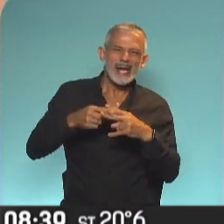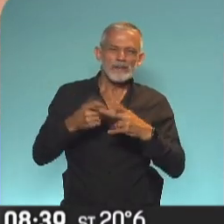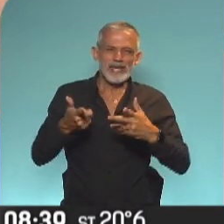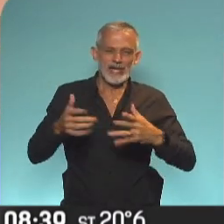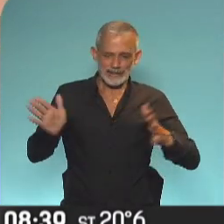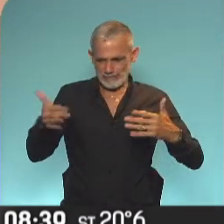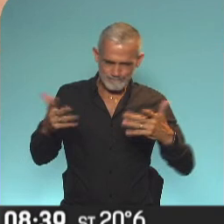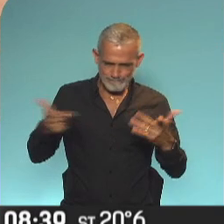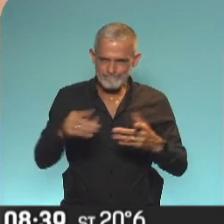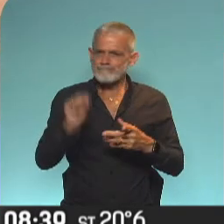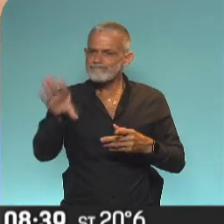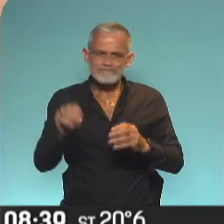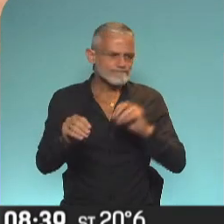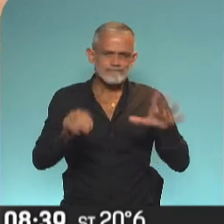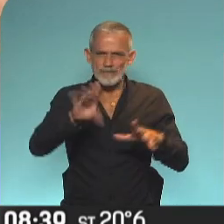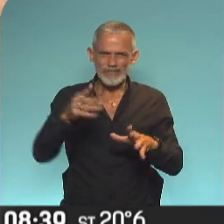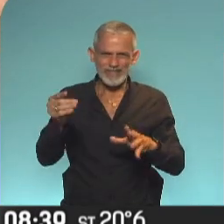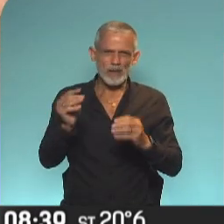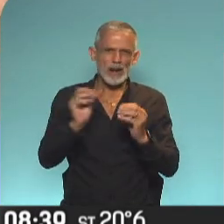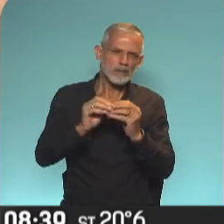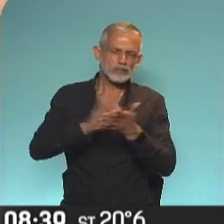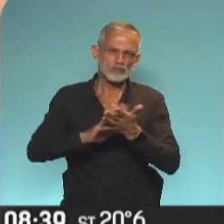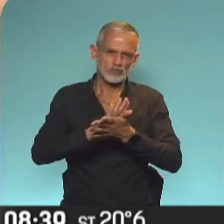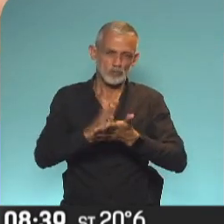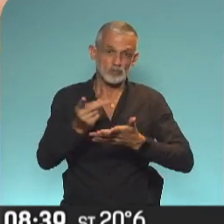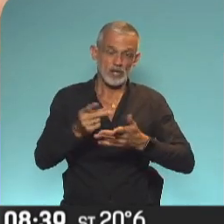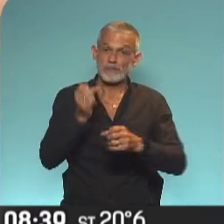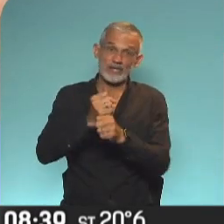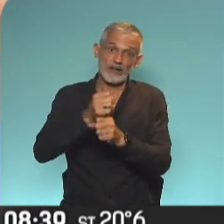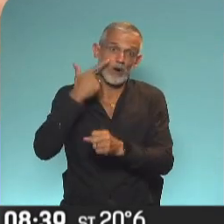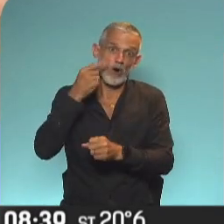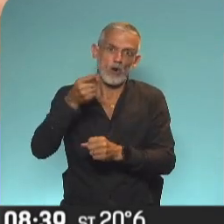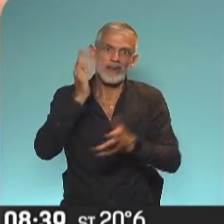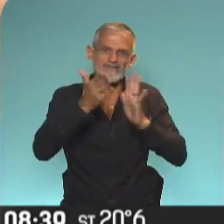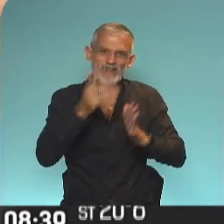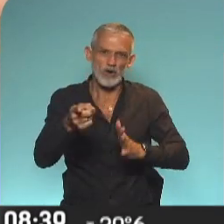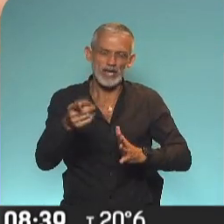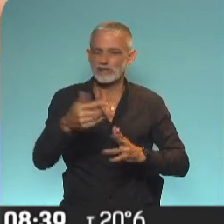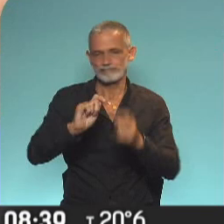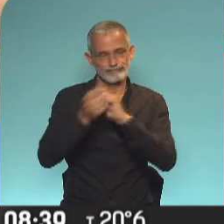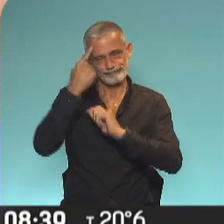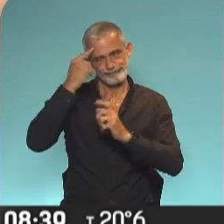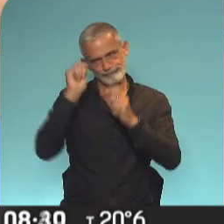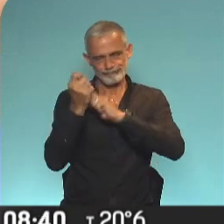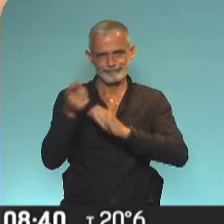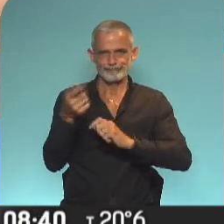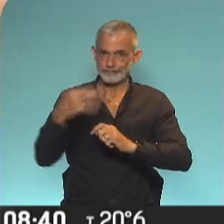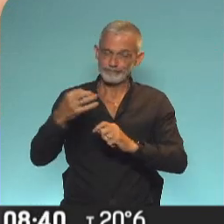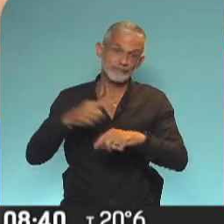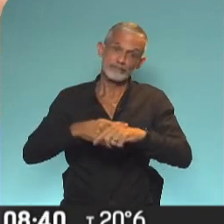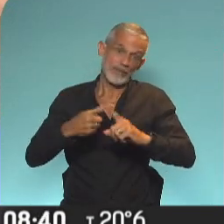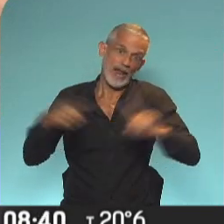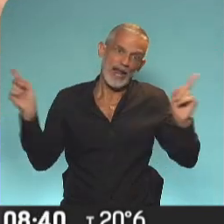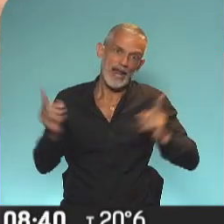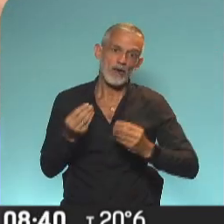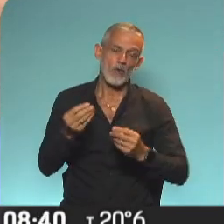y el trabajo con los agresores es fundamental porque necesitamos que se cambie y el trabajo de más largo plazo también